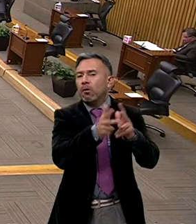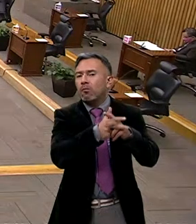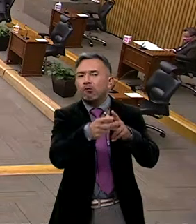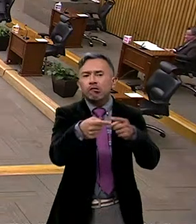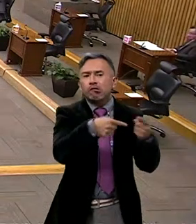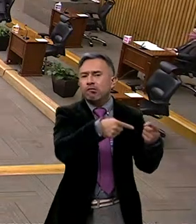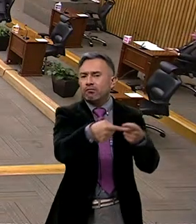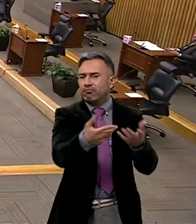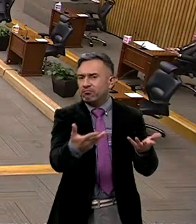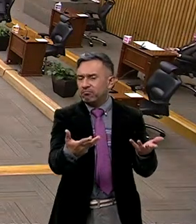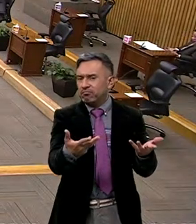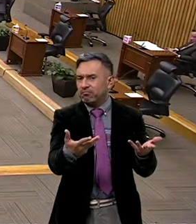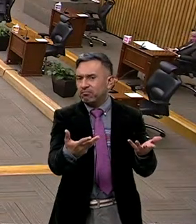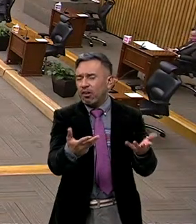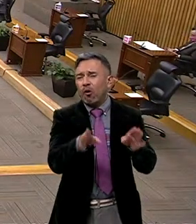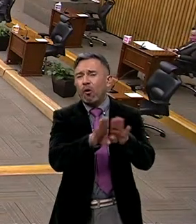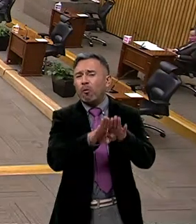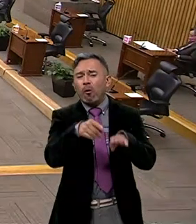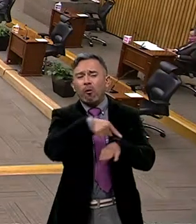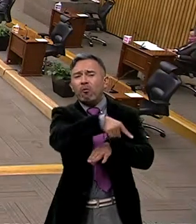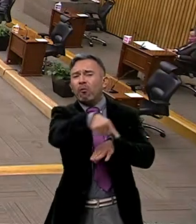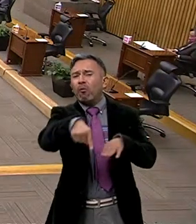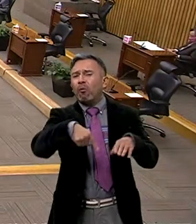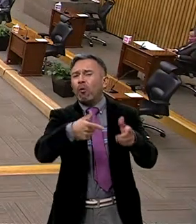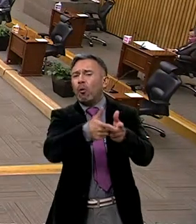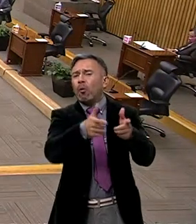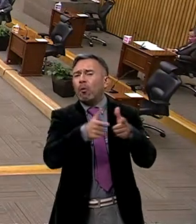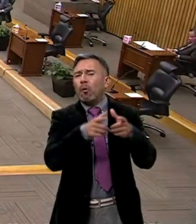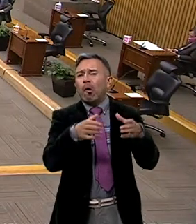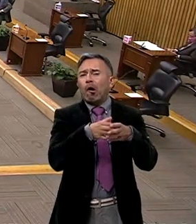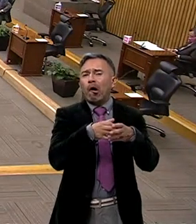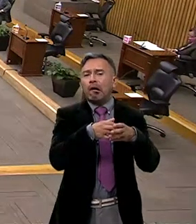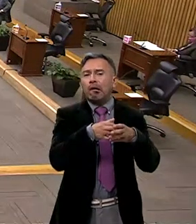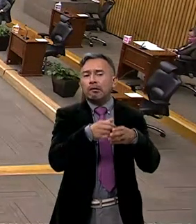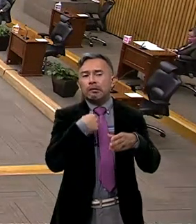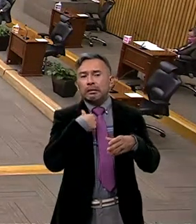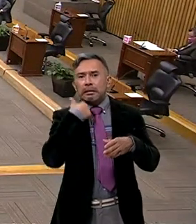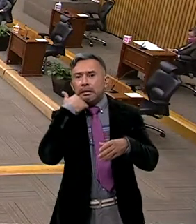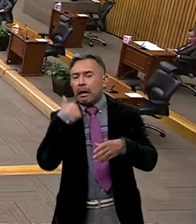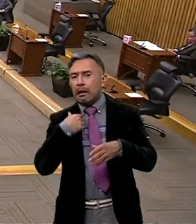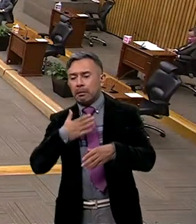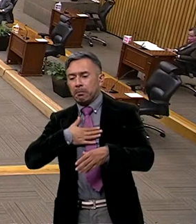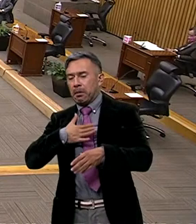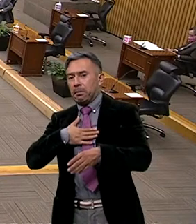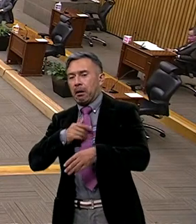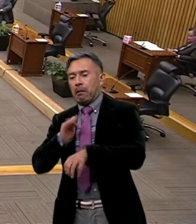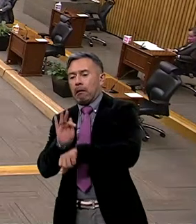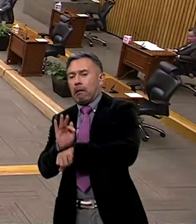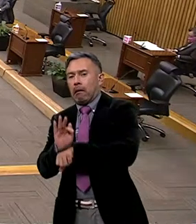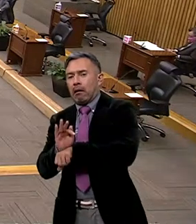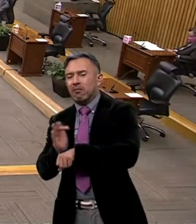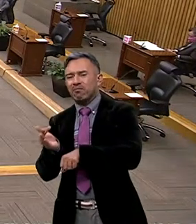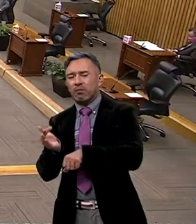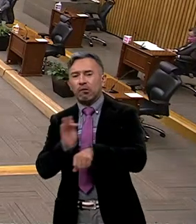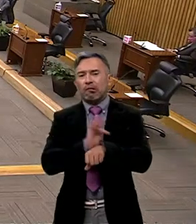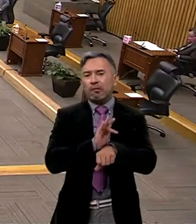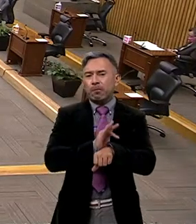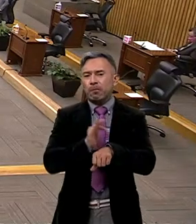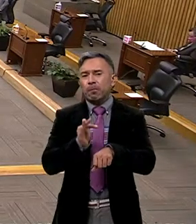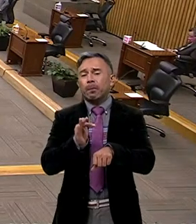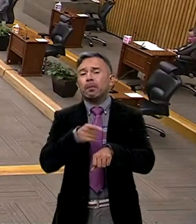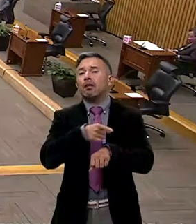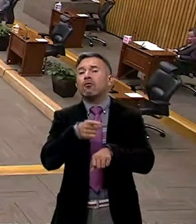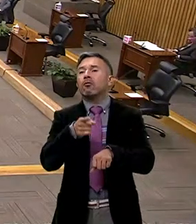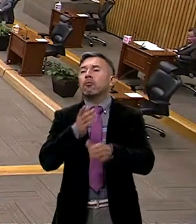reitero pues una camarilla de intereses a través de que buscan espacios a través de estar descalificando